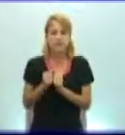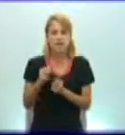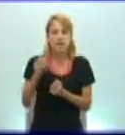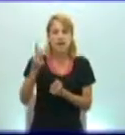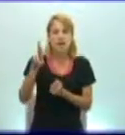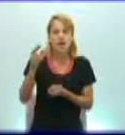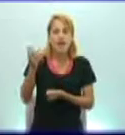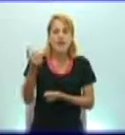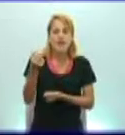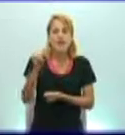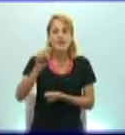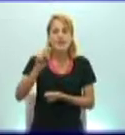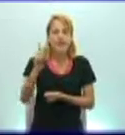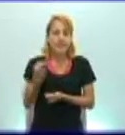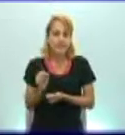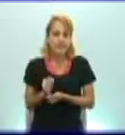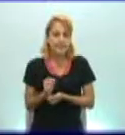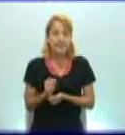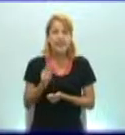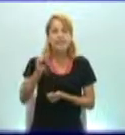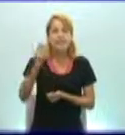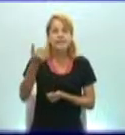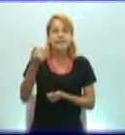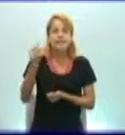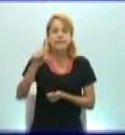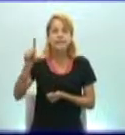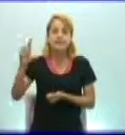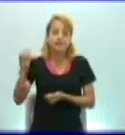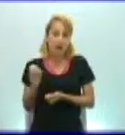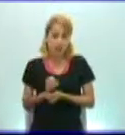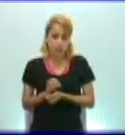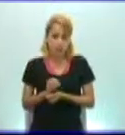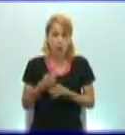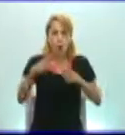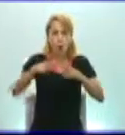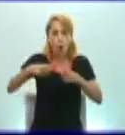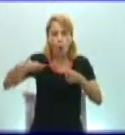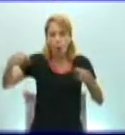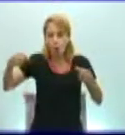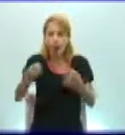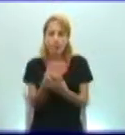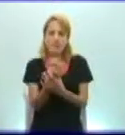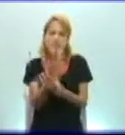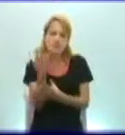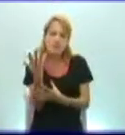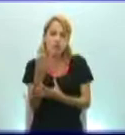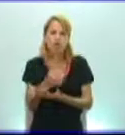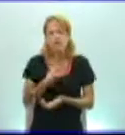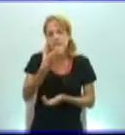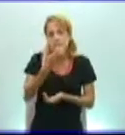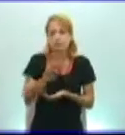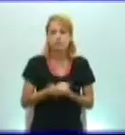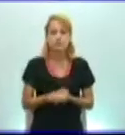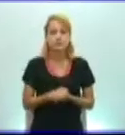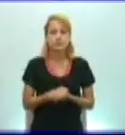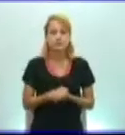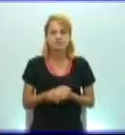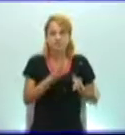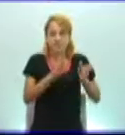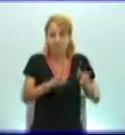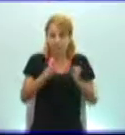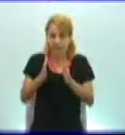el tallo, las hojas, la flor y el fruto. Cada